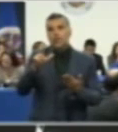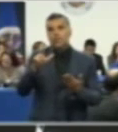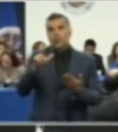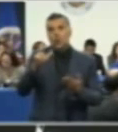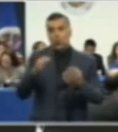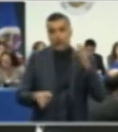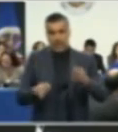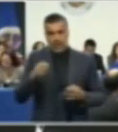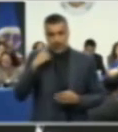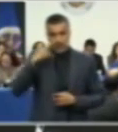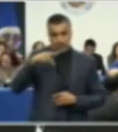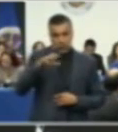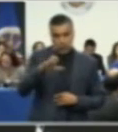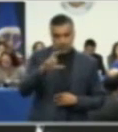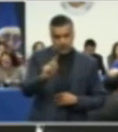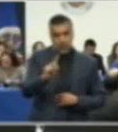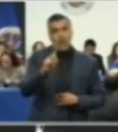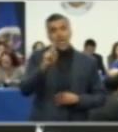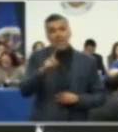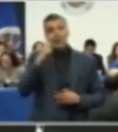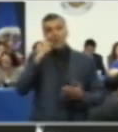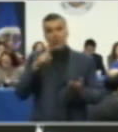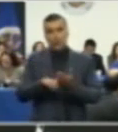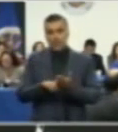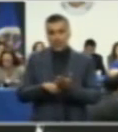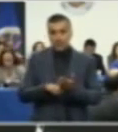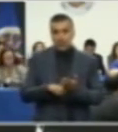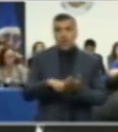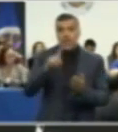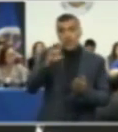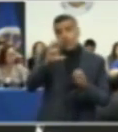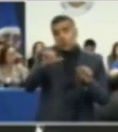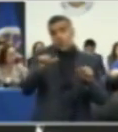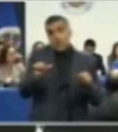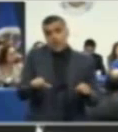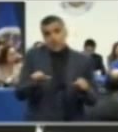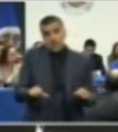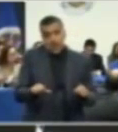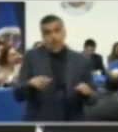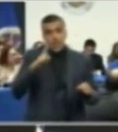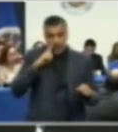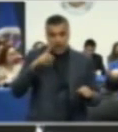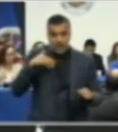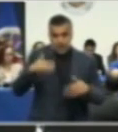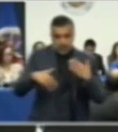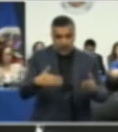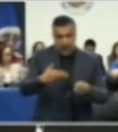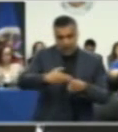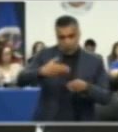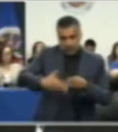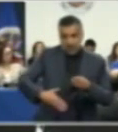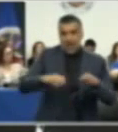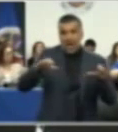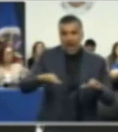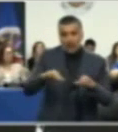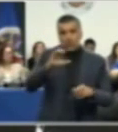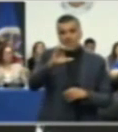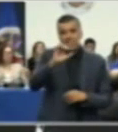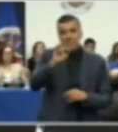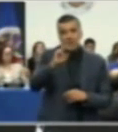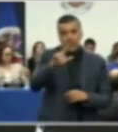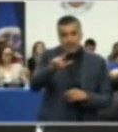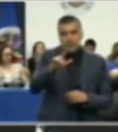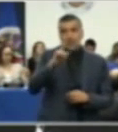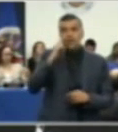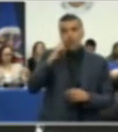jurídica de las personas con discapacidad en cuanto a reconocimiento justamente de su capacidad para llevar o concretar actos civiles que se vinculan